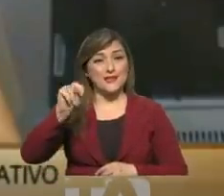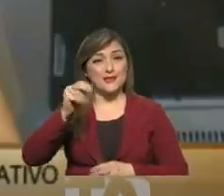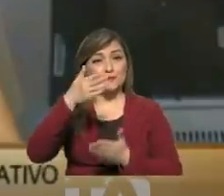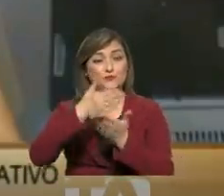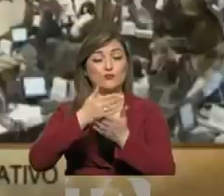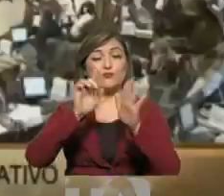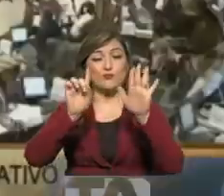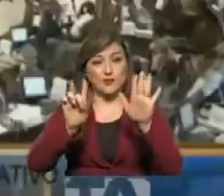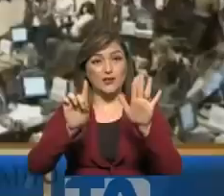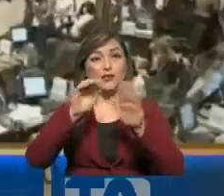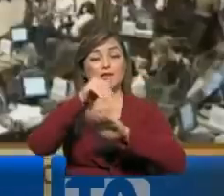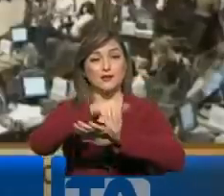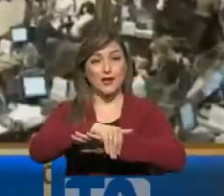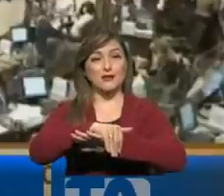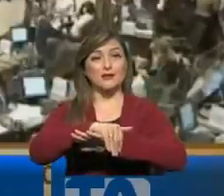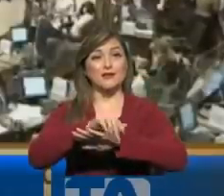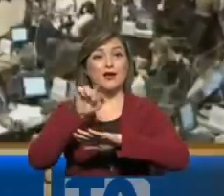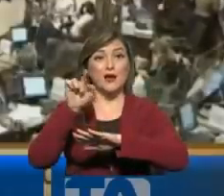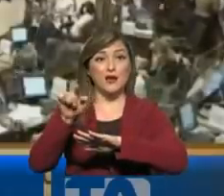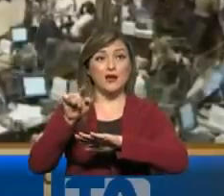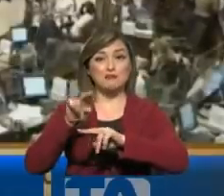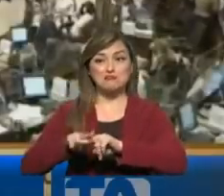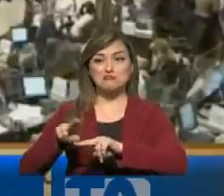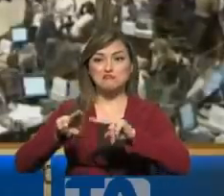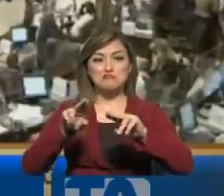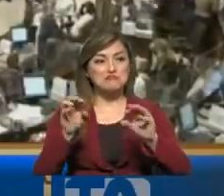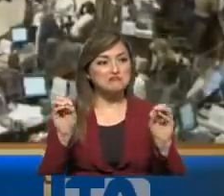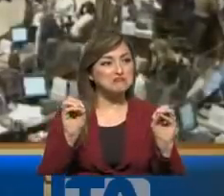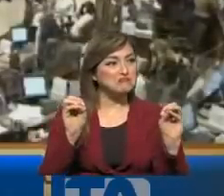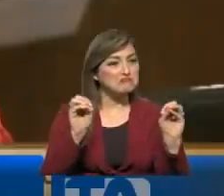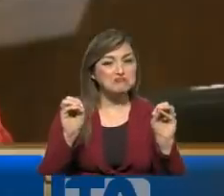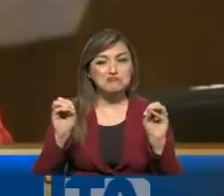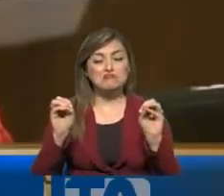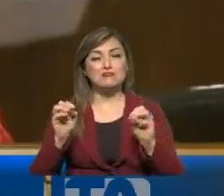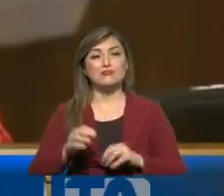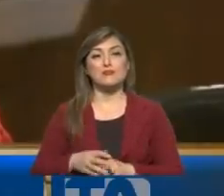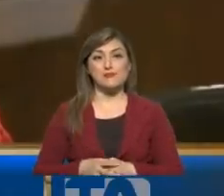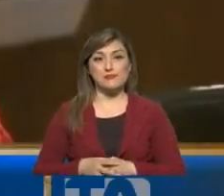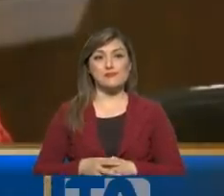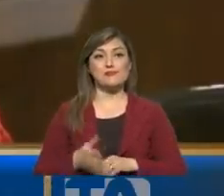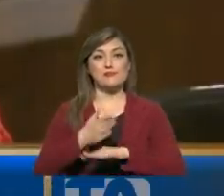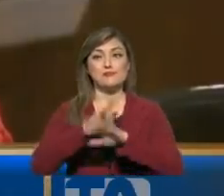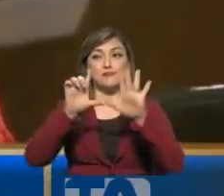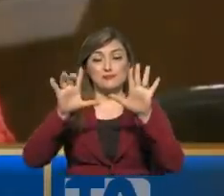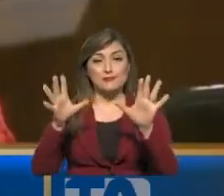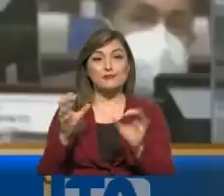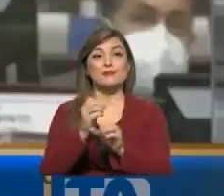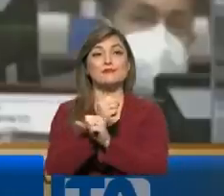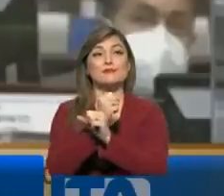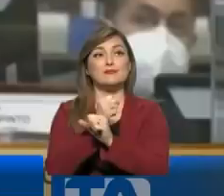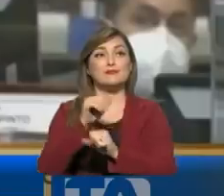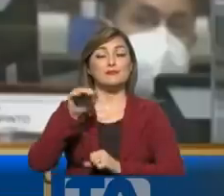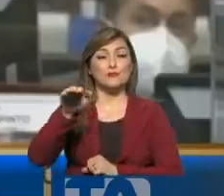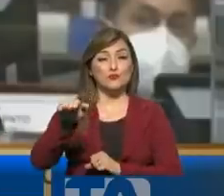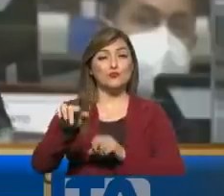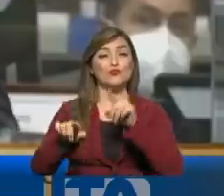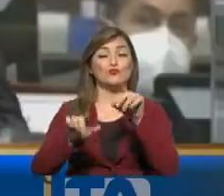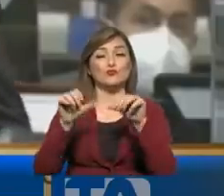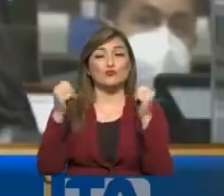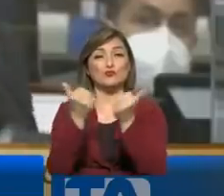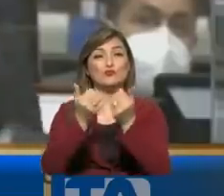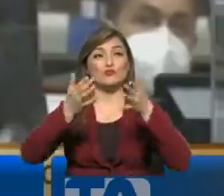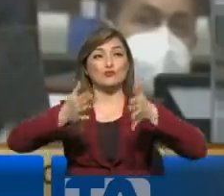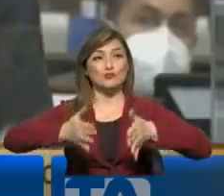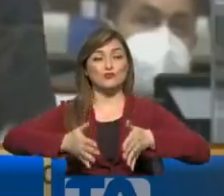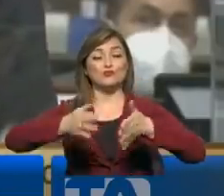las 6 de la tarde, pero a esa hora sillas vacías era la realidad del pleno. Solo poco antes de las 7 de la noche y por insistencia de algunos